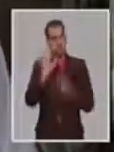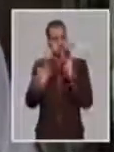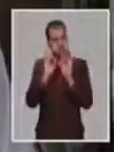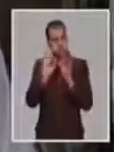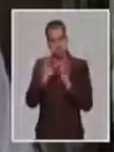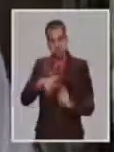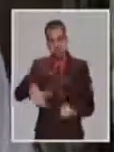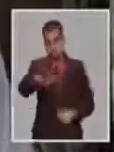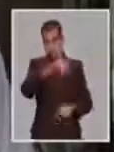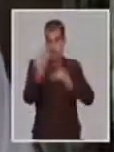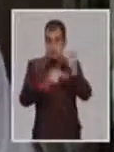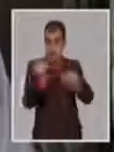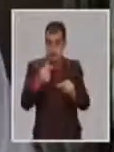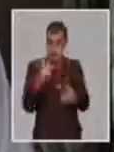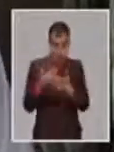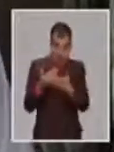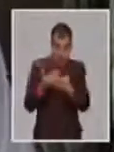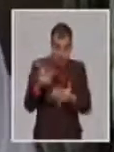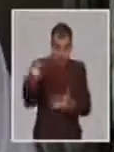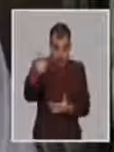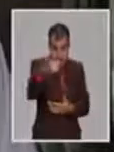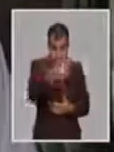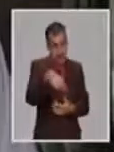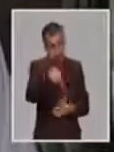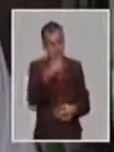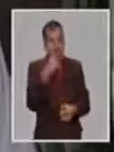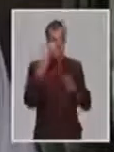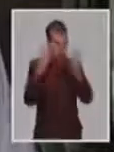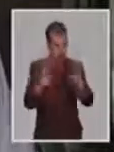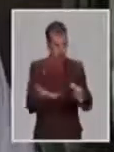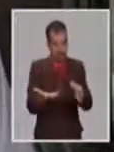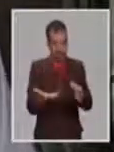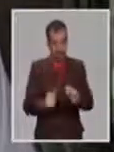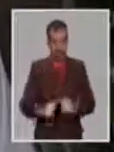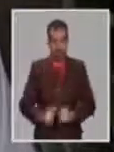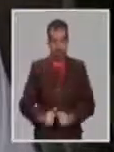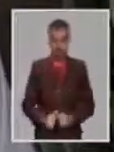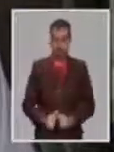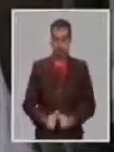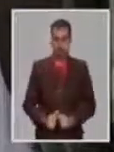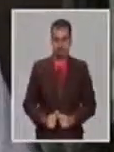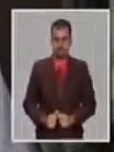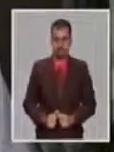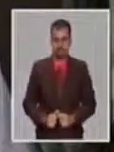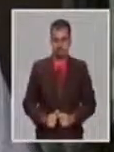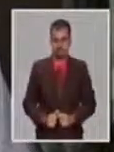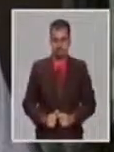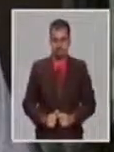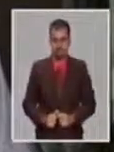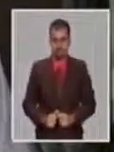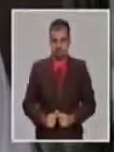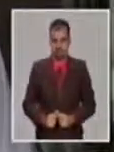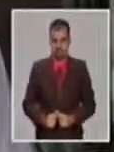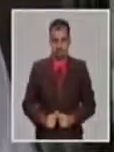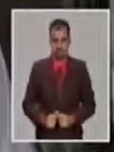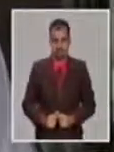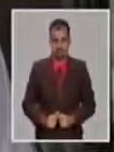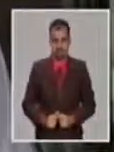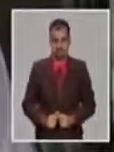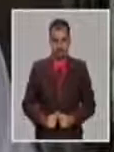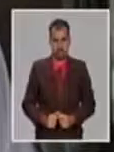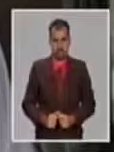de todos los participantes, y al mismo tiempo se garantizará el máximo de